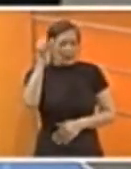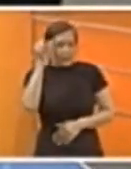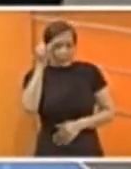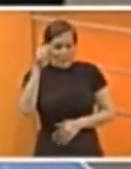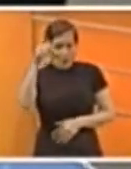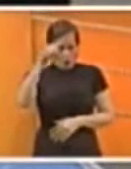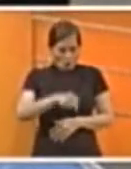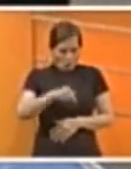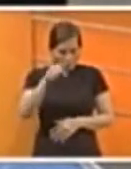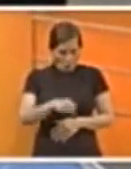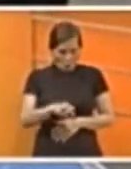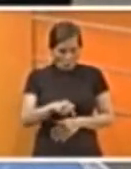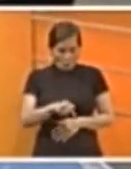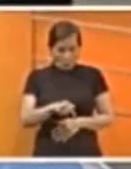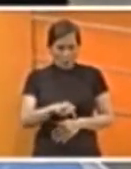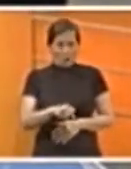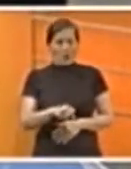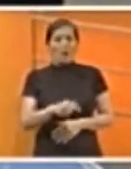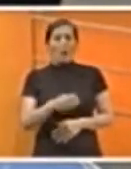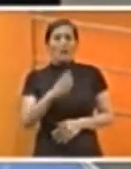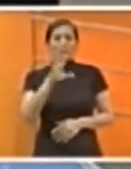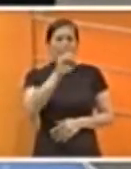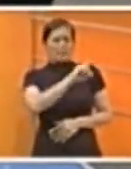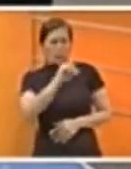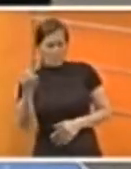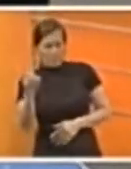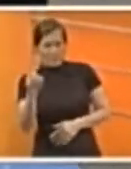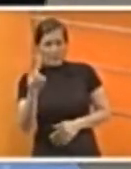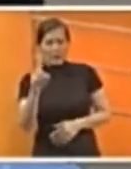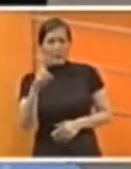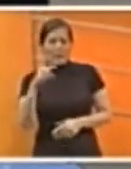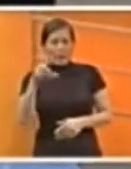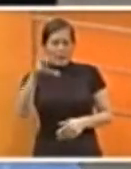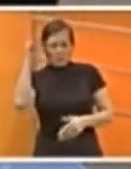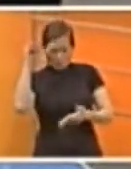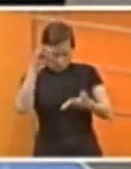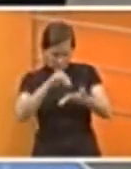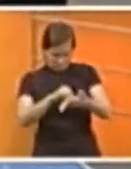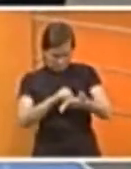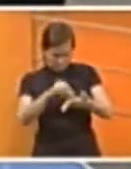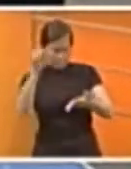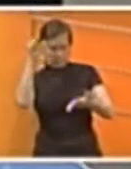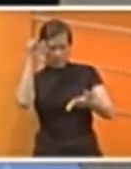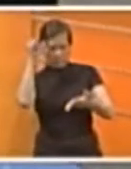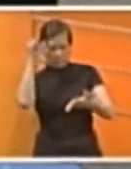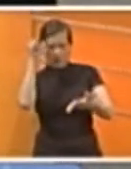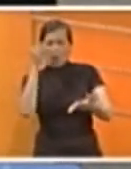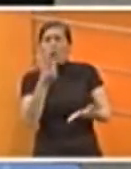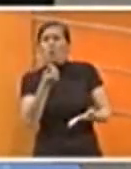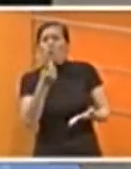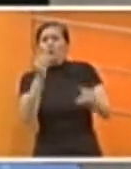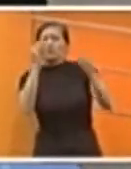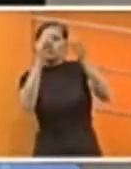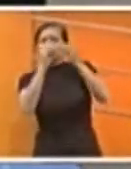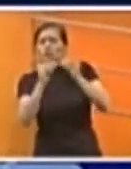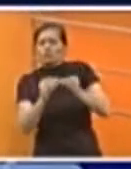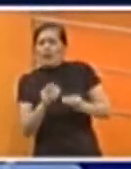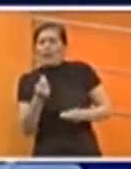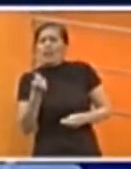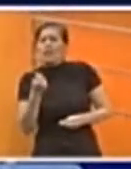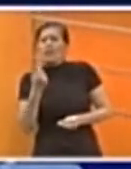hoy da lo mismo deber 50.000 que 500.000, ¿verdad? Entonces, que Inforconf informe también cuál es el monto de las